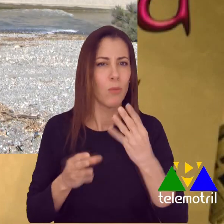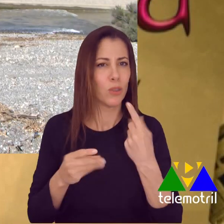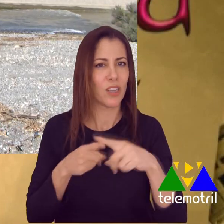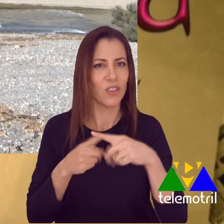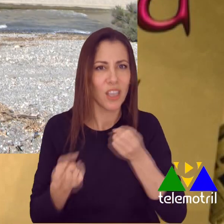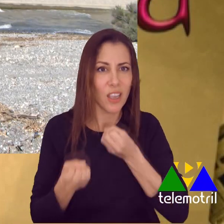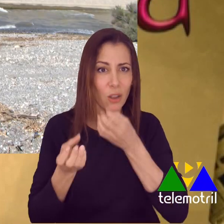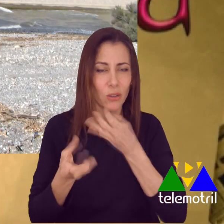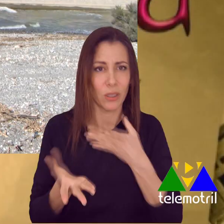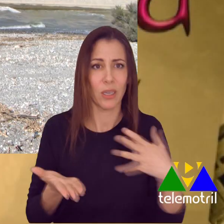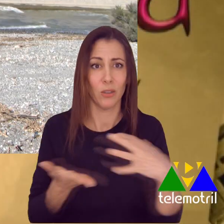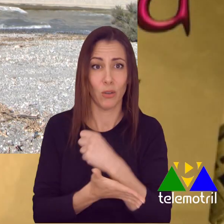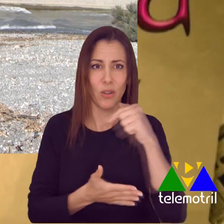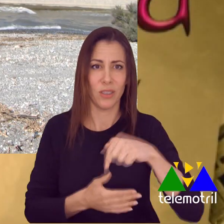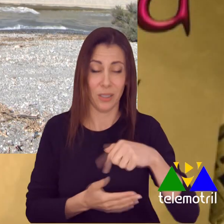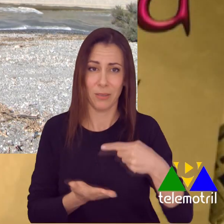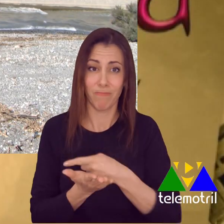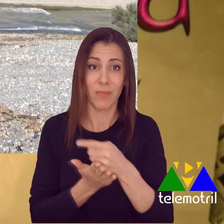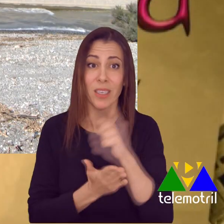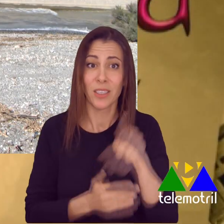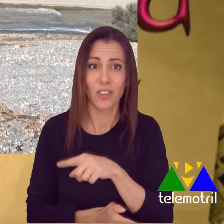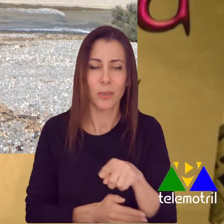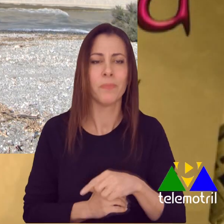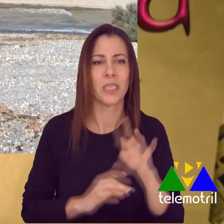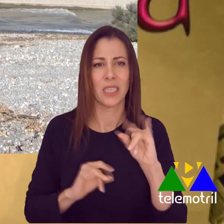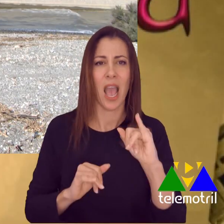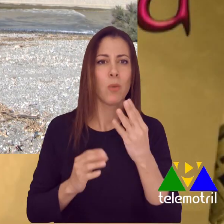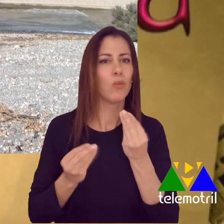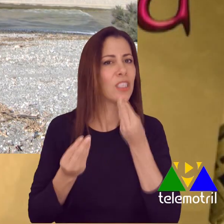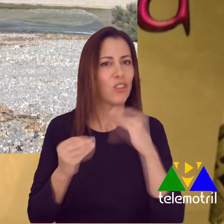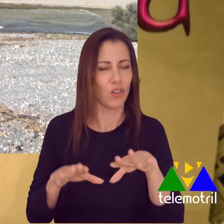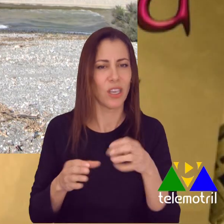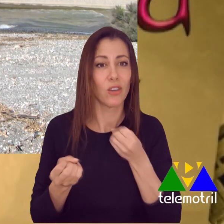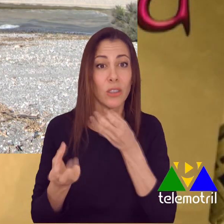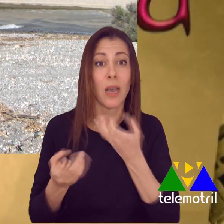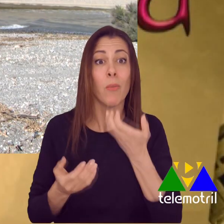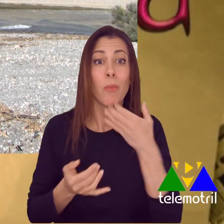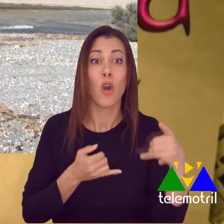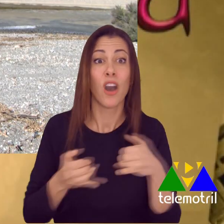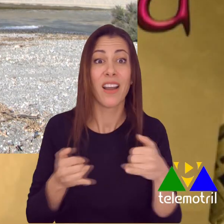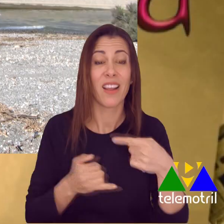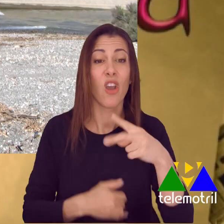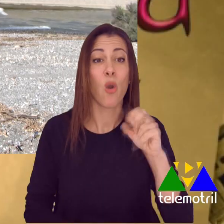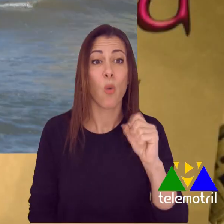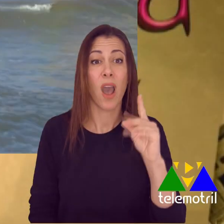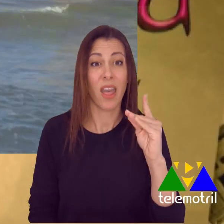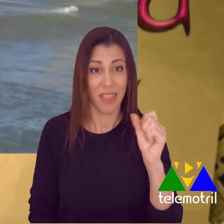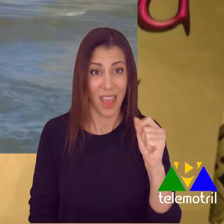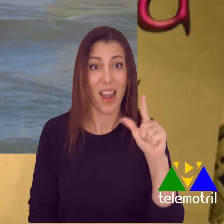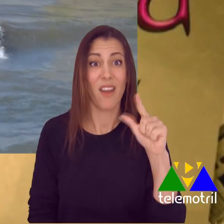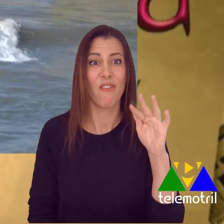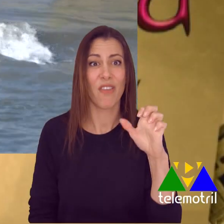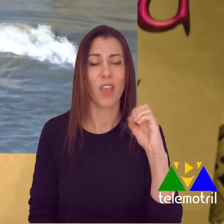contar concretamente en todo este recorrido, ¿verdad? Hay mucha historia que contar. El río Guadalfeo